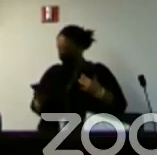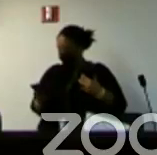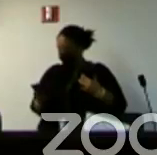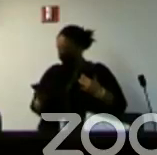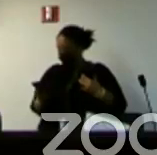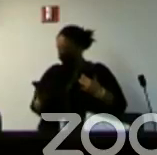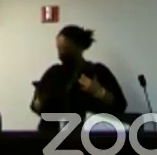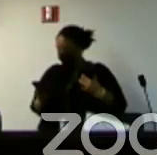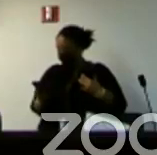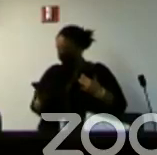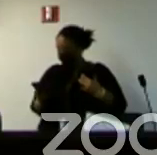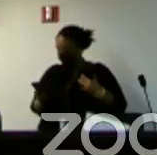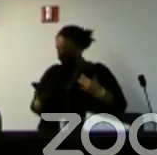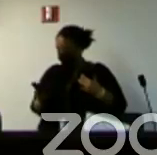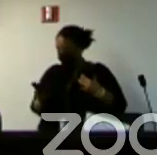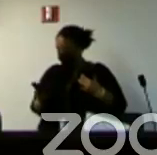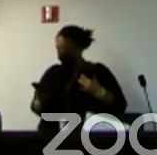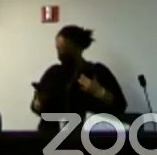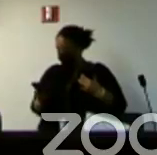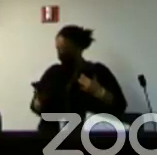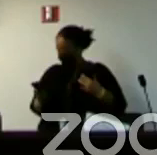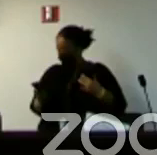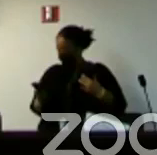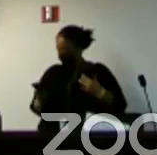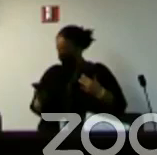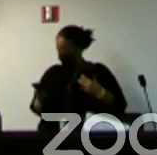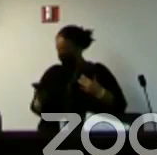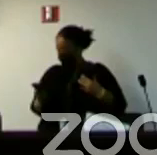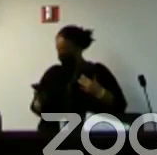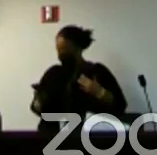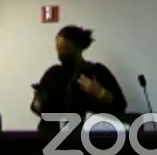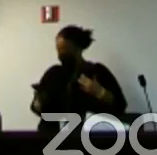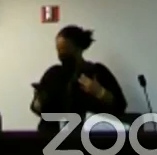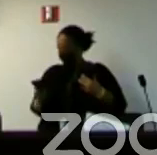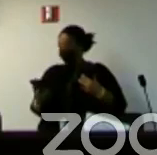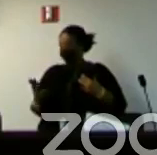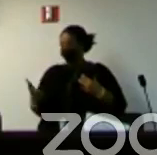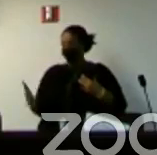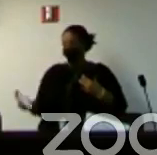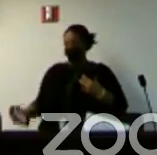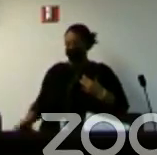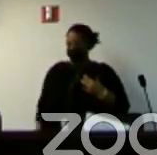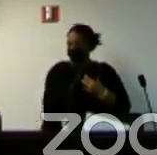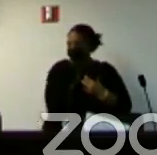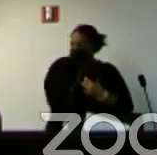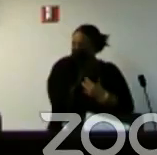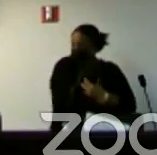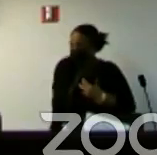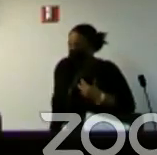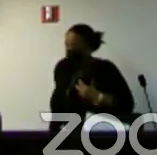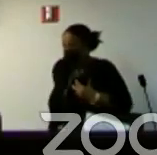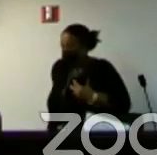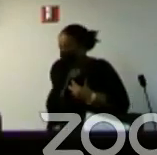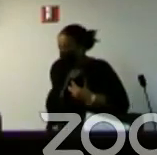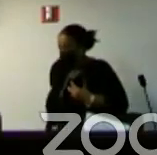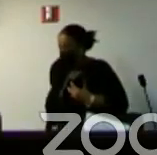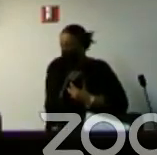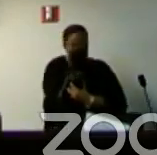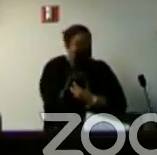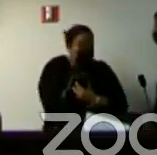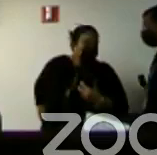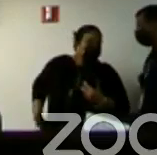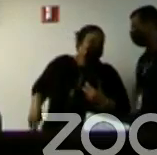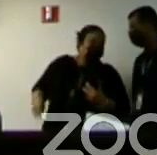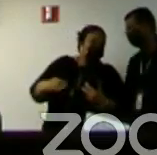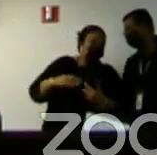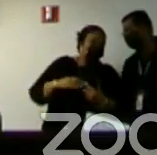A final de mayo, principios de junio, y entró a finales de agosto, okay. Principios de septiembre. O sea que lo hicieron ahora en el verano. Estaba